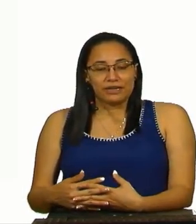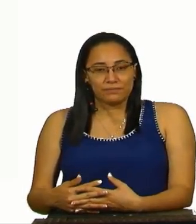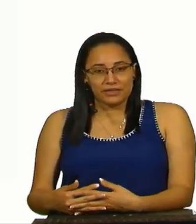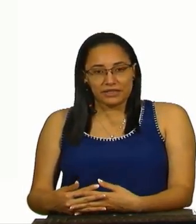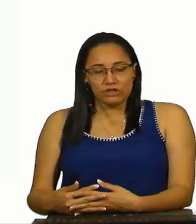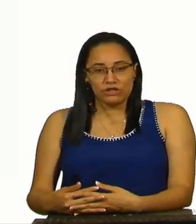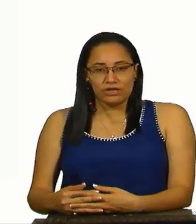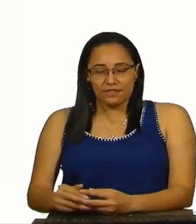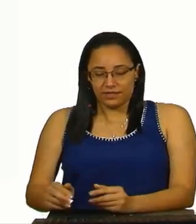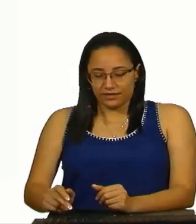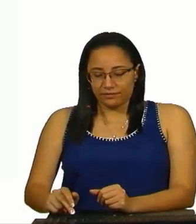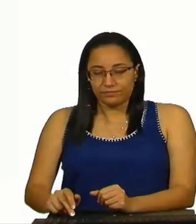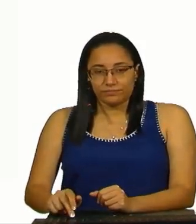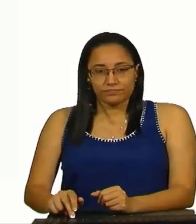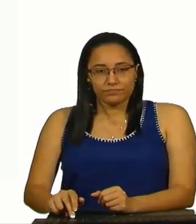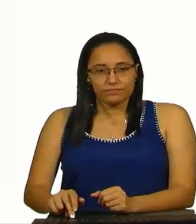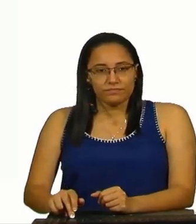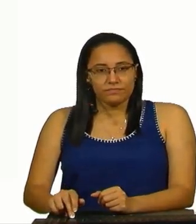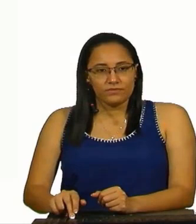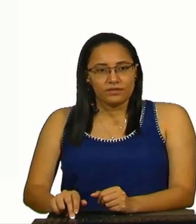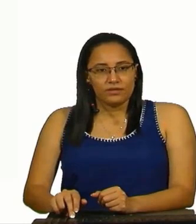es permitido nadar.